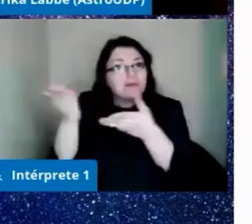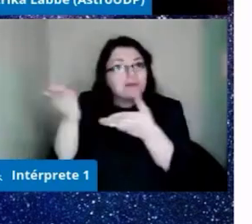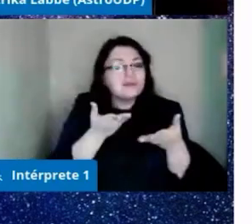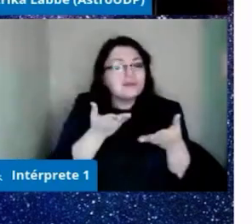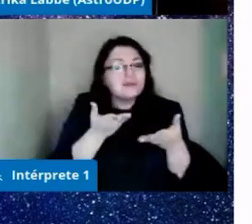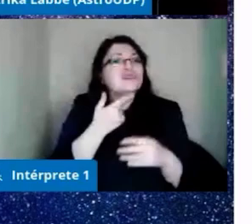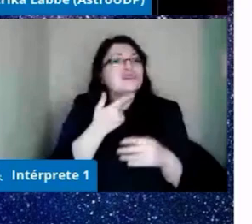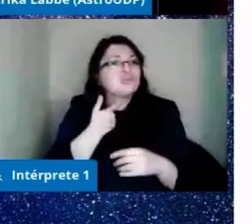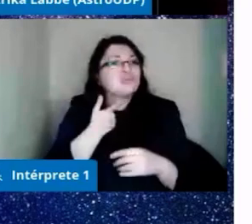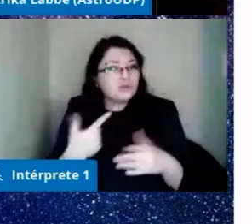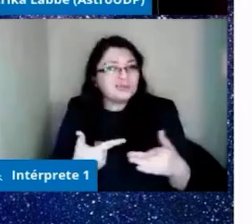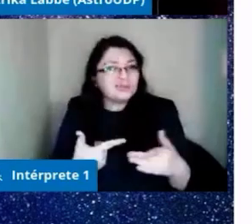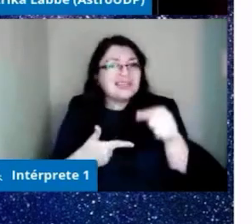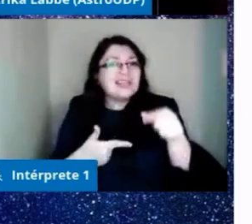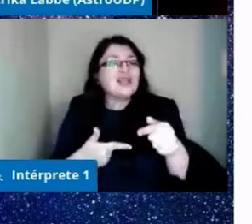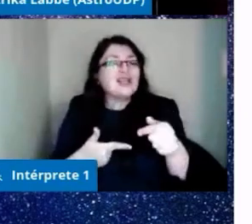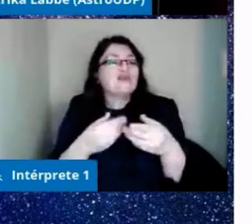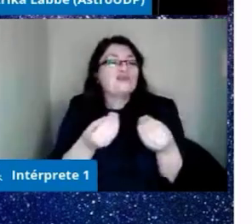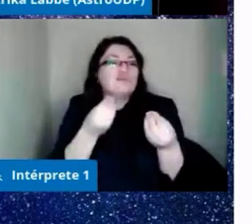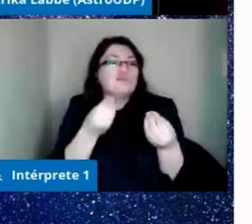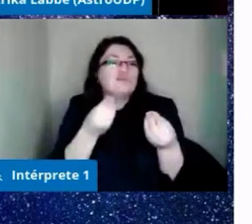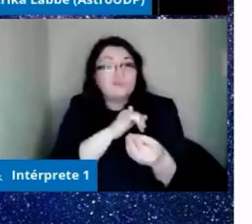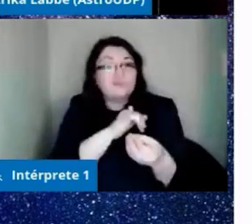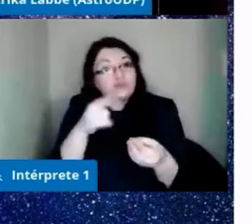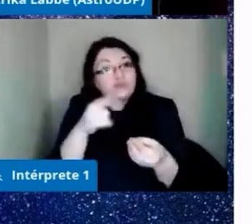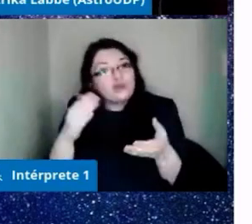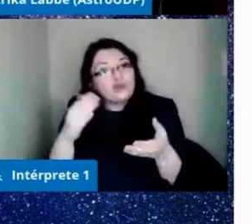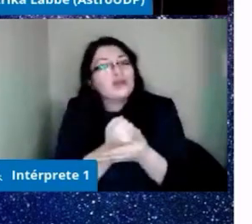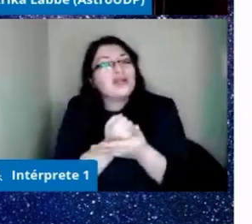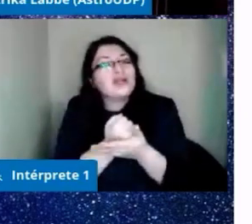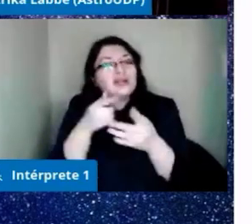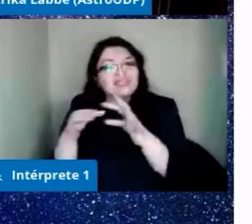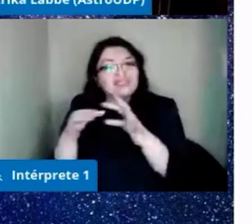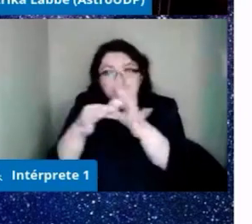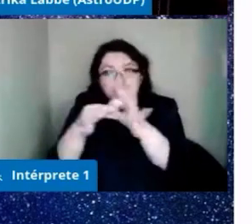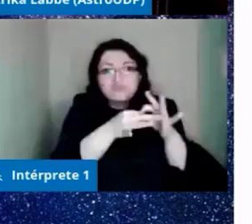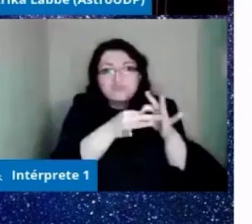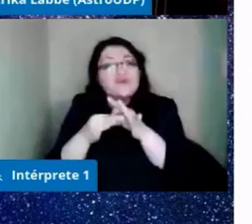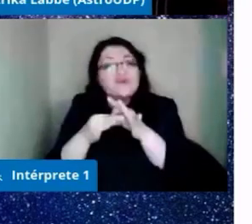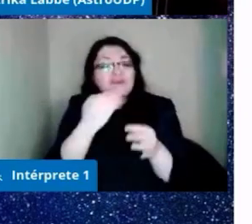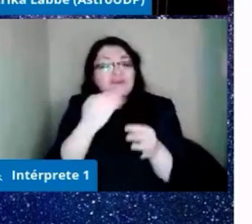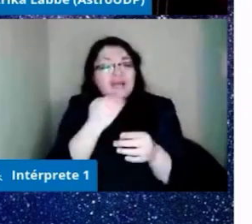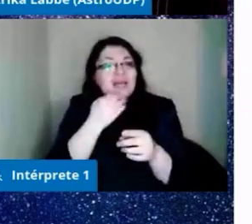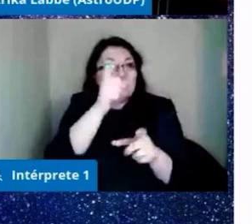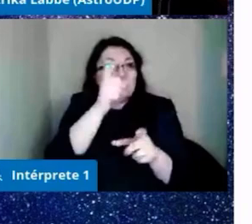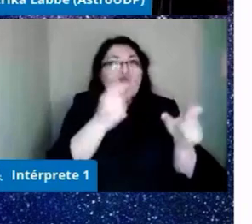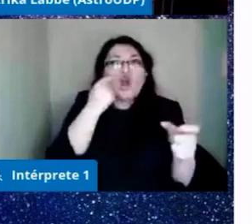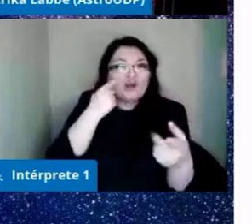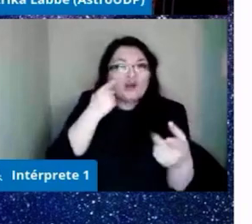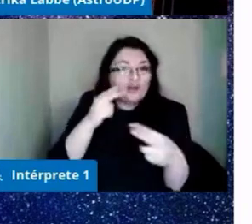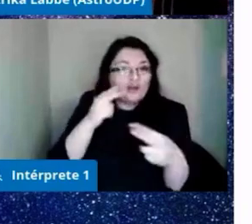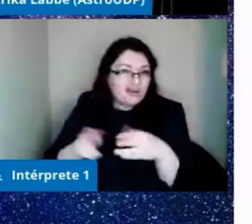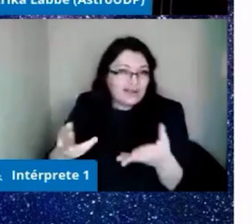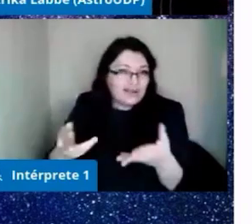para poder generar, como les digo, estos lazos y que se conozca lo que se está haciendo, que es muy